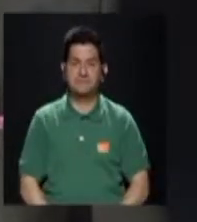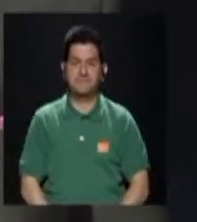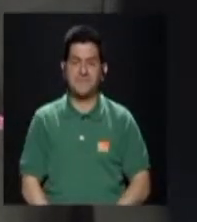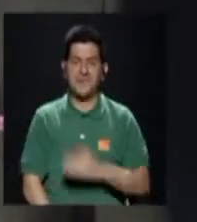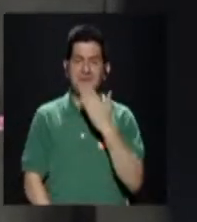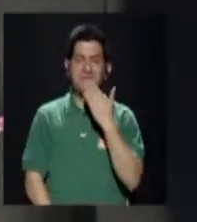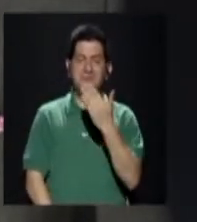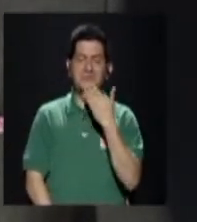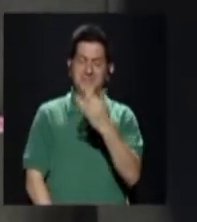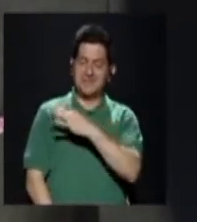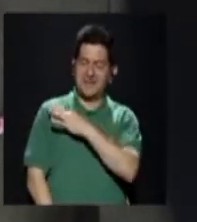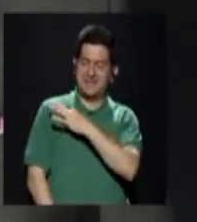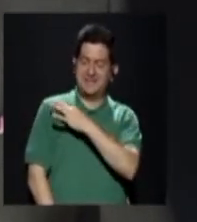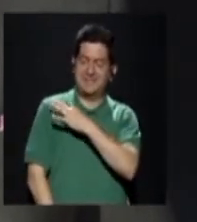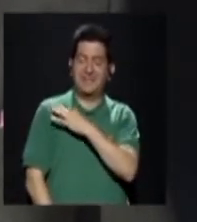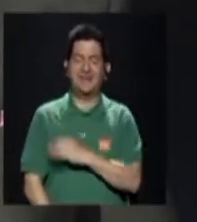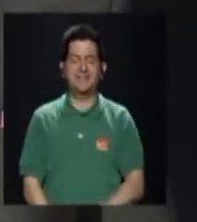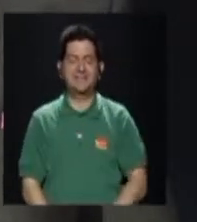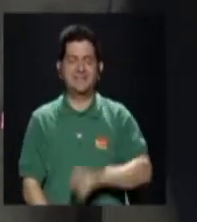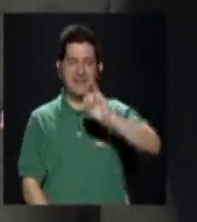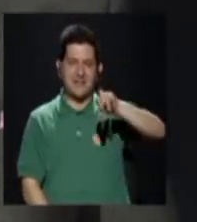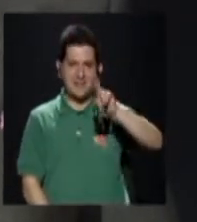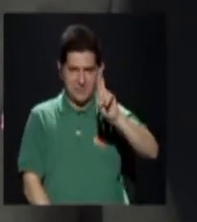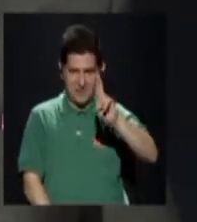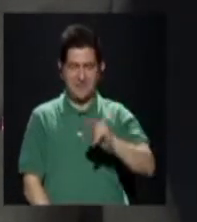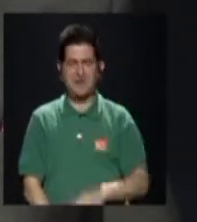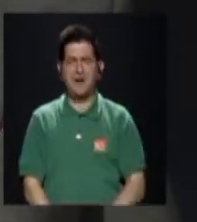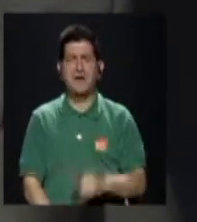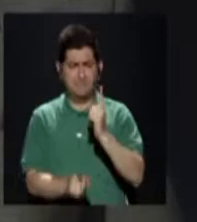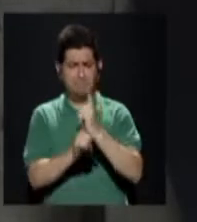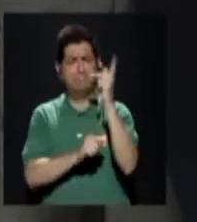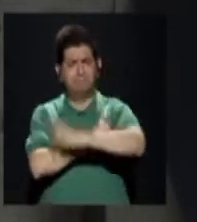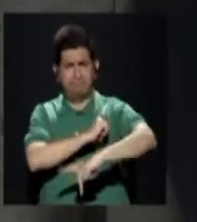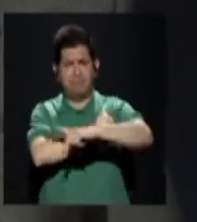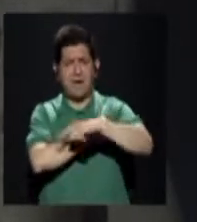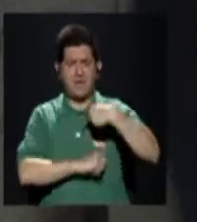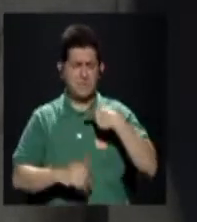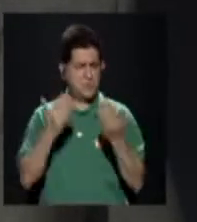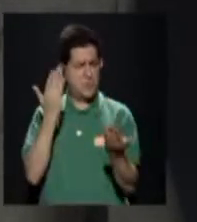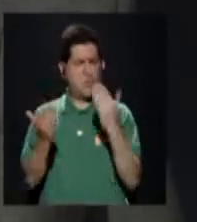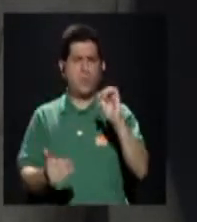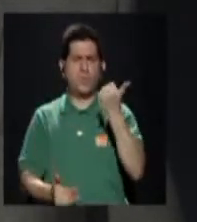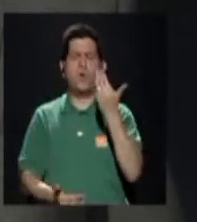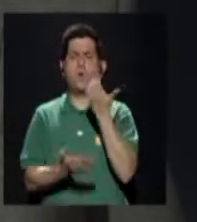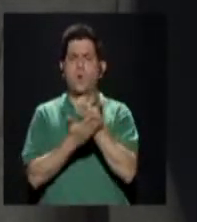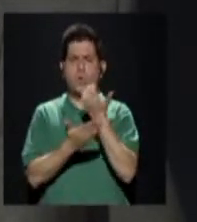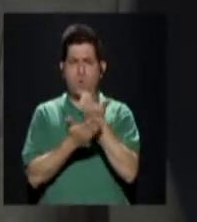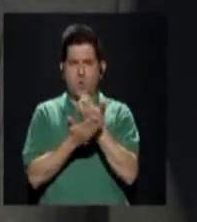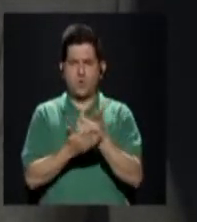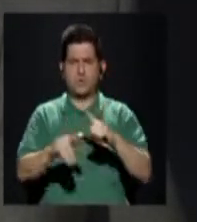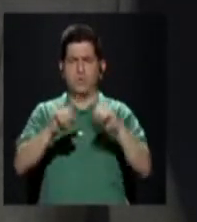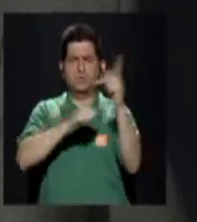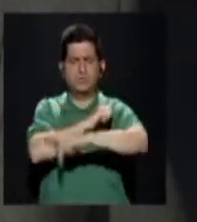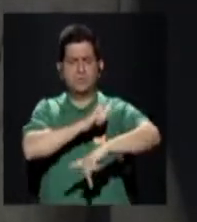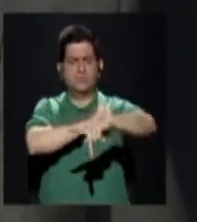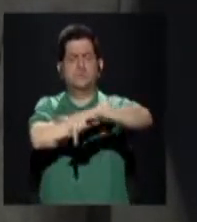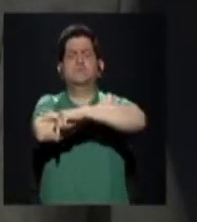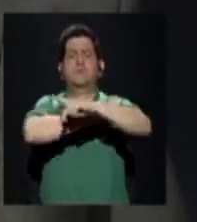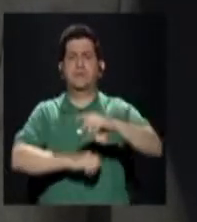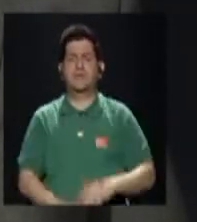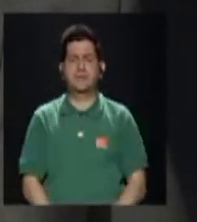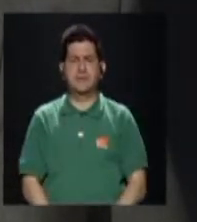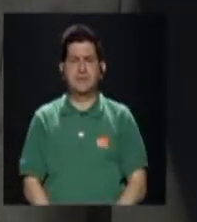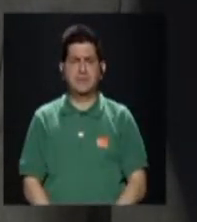muchas gracias por la invitación, Juan Rafael. Efectivamente, el país, cuando uno lo compara con otras economías, con otros países,